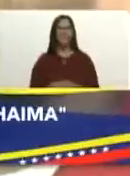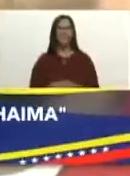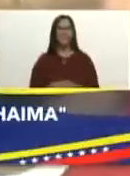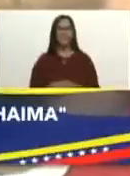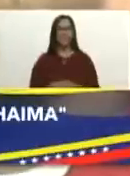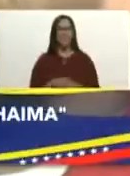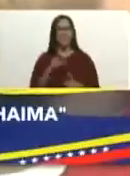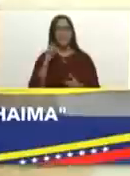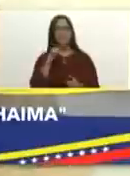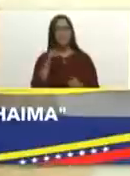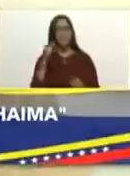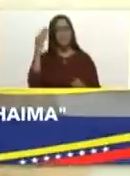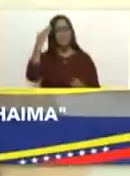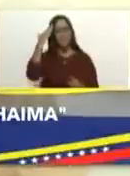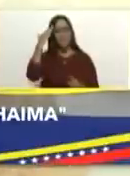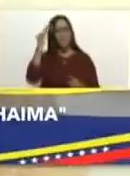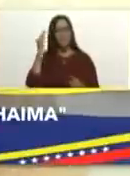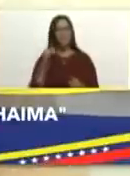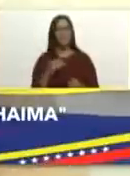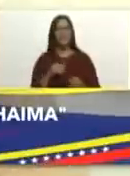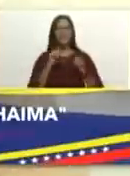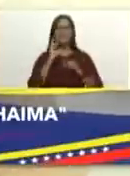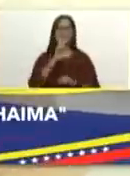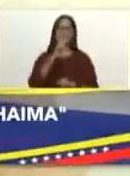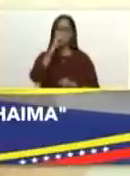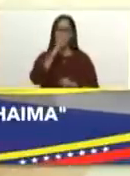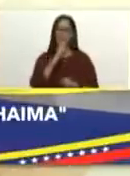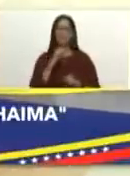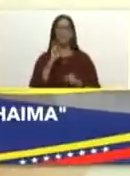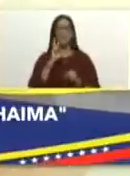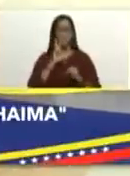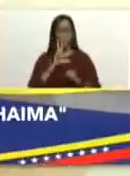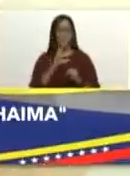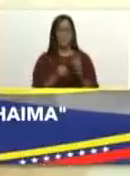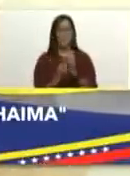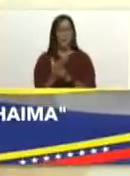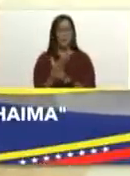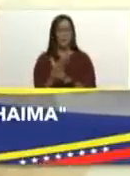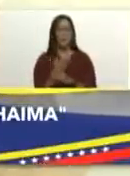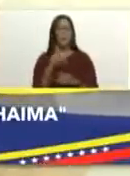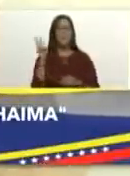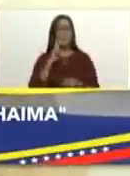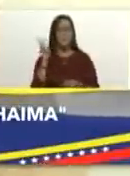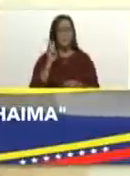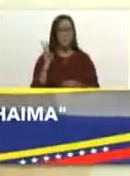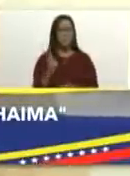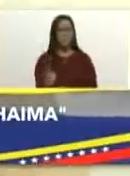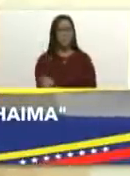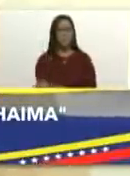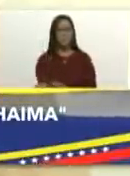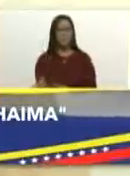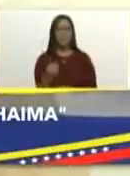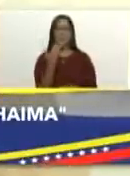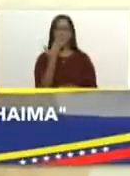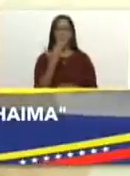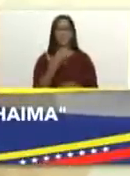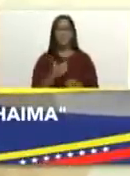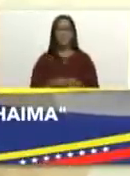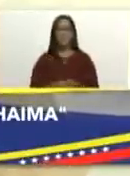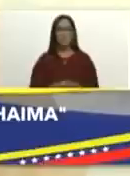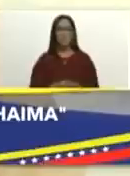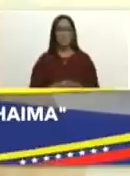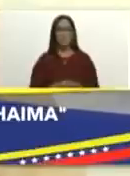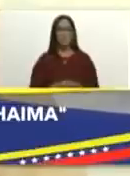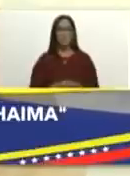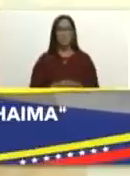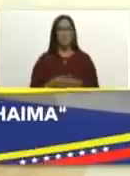Para que ustedes sepan, hace 3 años, un 3 de mayo, Venezuela enfrentó lo que